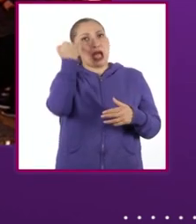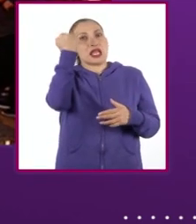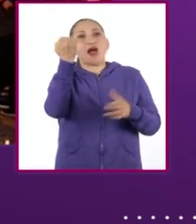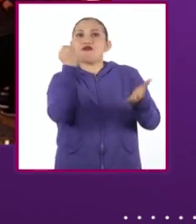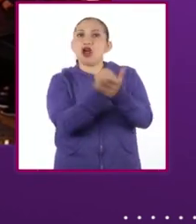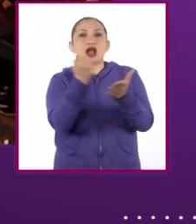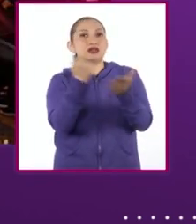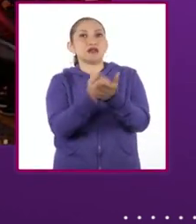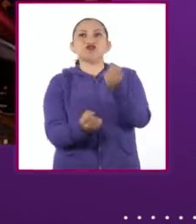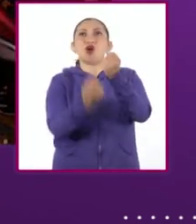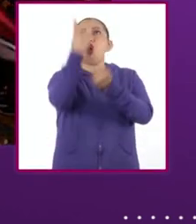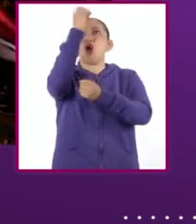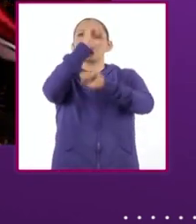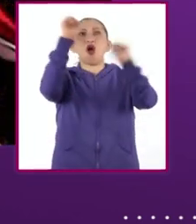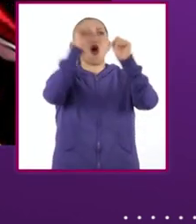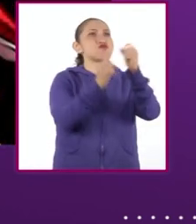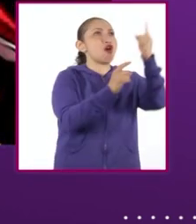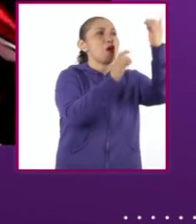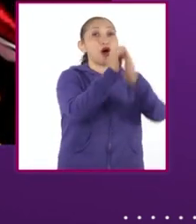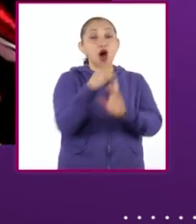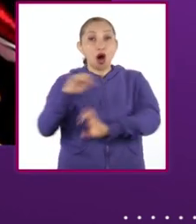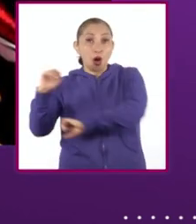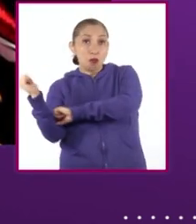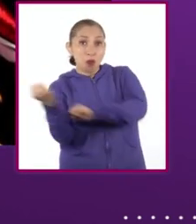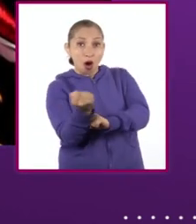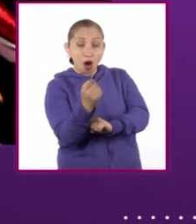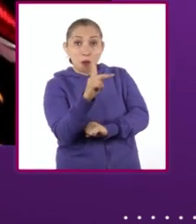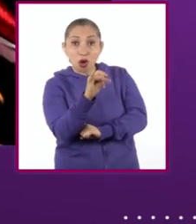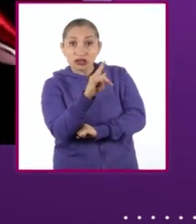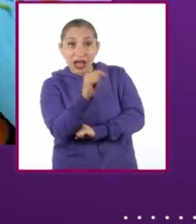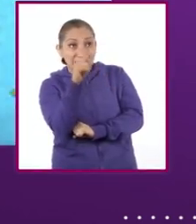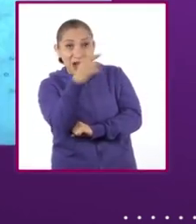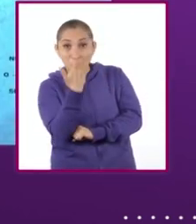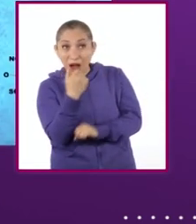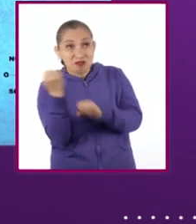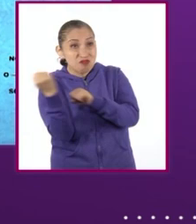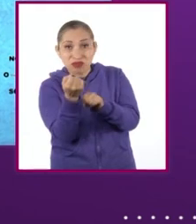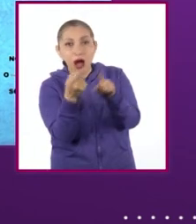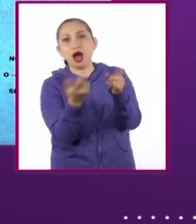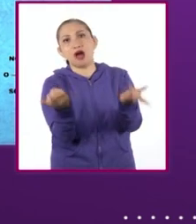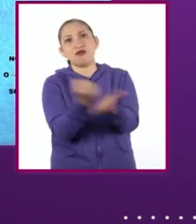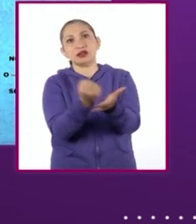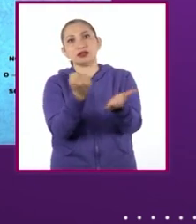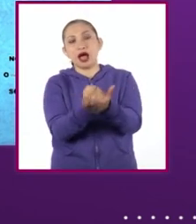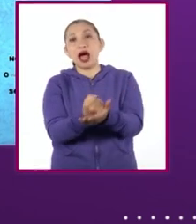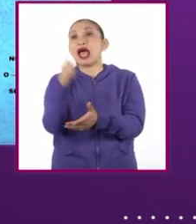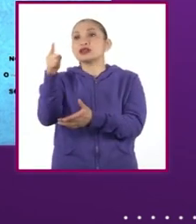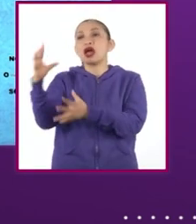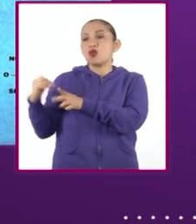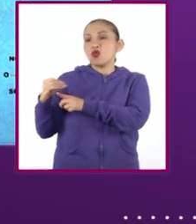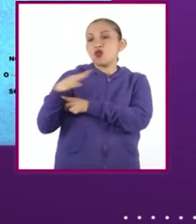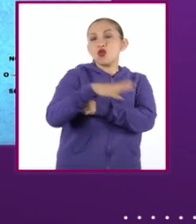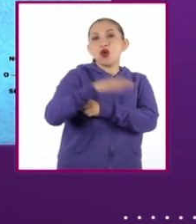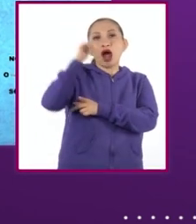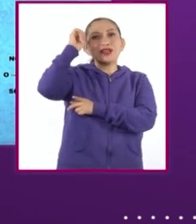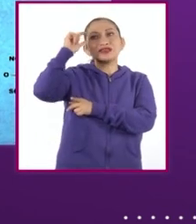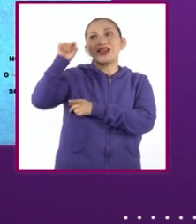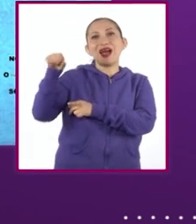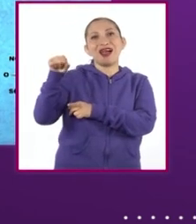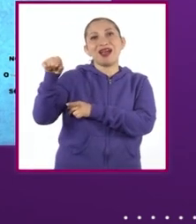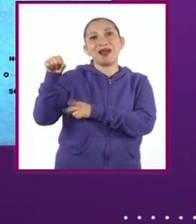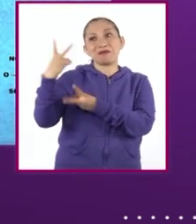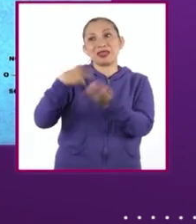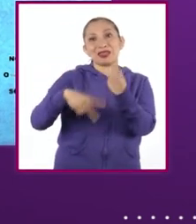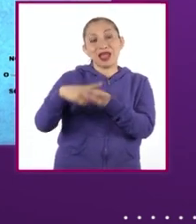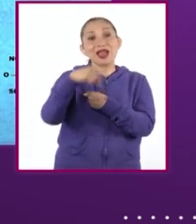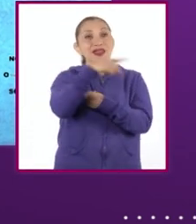fuegos artificiales o una posada sin piñatas. Estos elementos tienen influencia asiática en su origen, al igual que